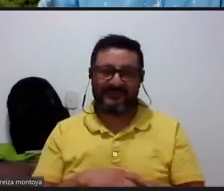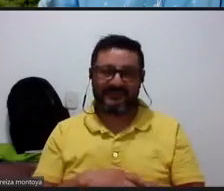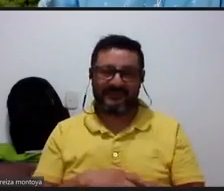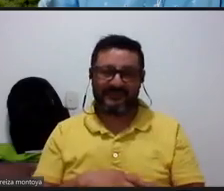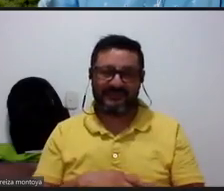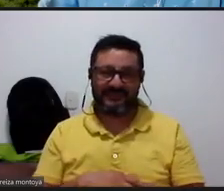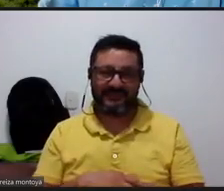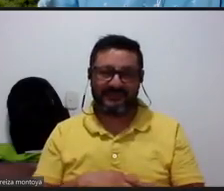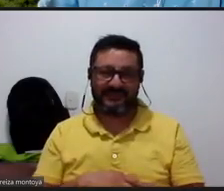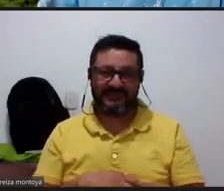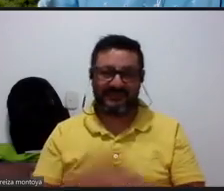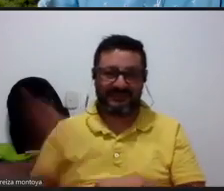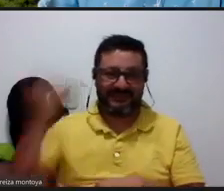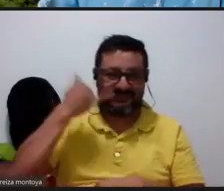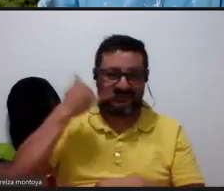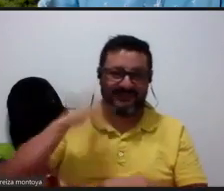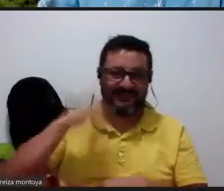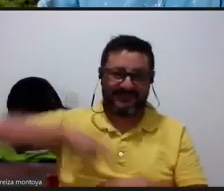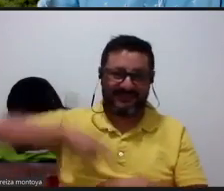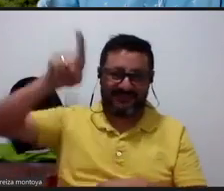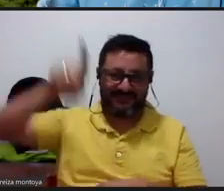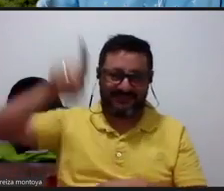cuando ya me dijeron que iba,